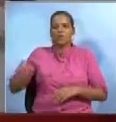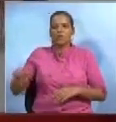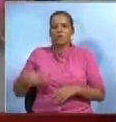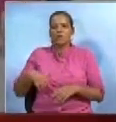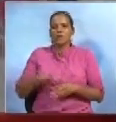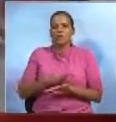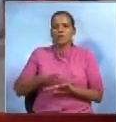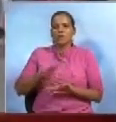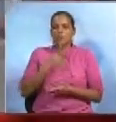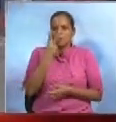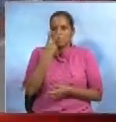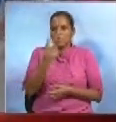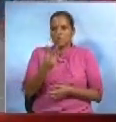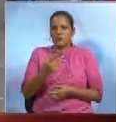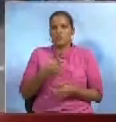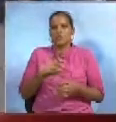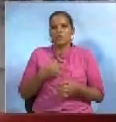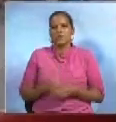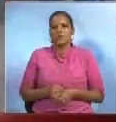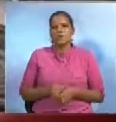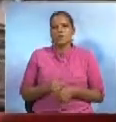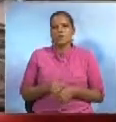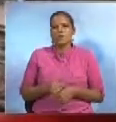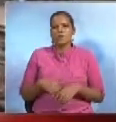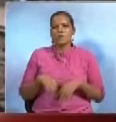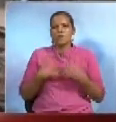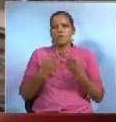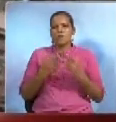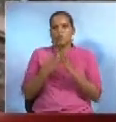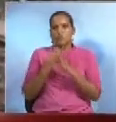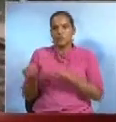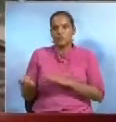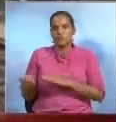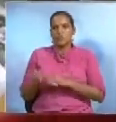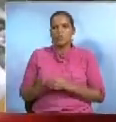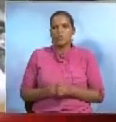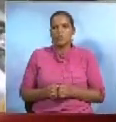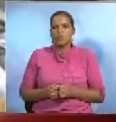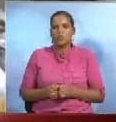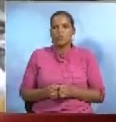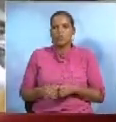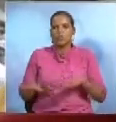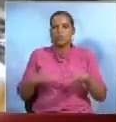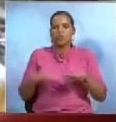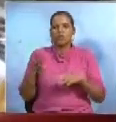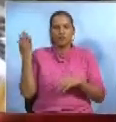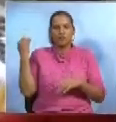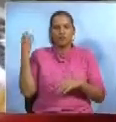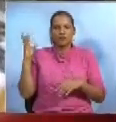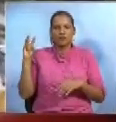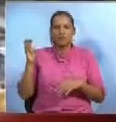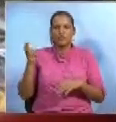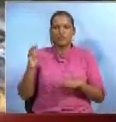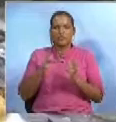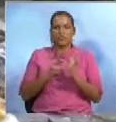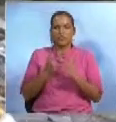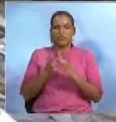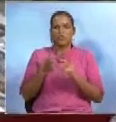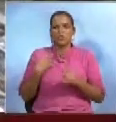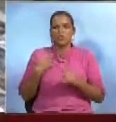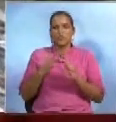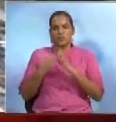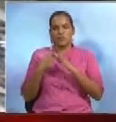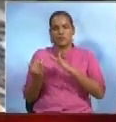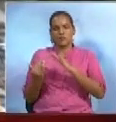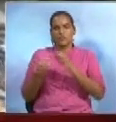del sector se volcaron a las calles a observar la demolición de la casa. Con el terremoto del 16 de abril, que ahora